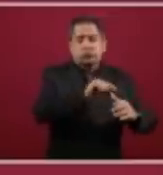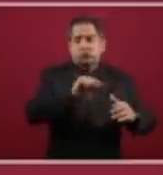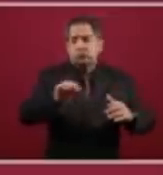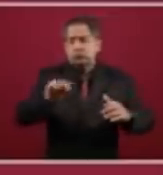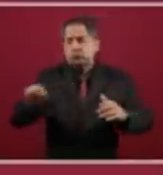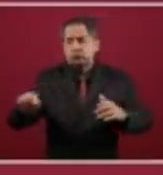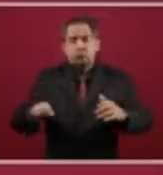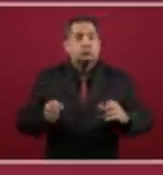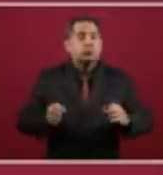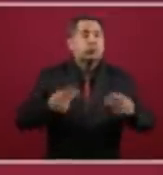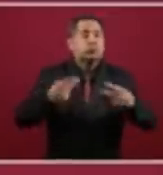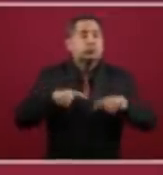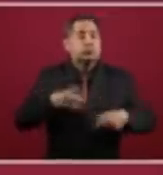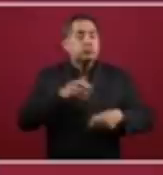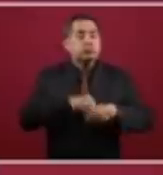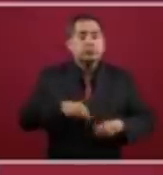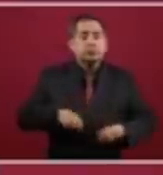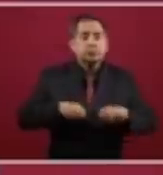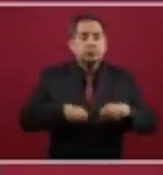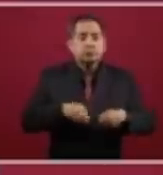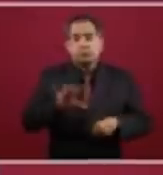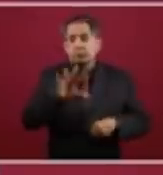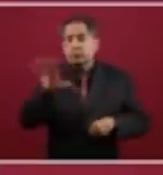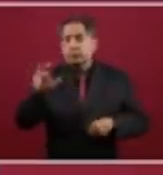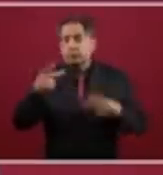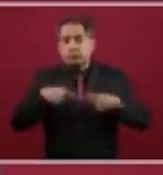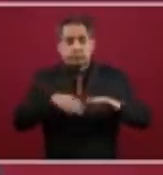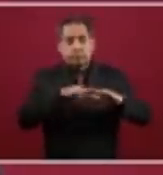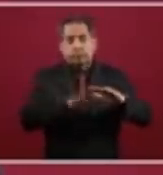menores de 500 habitantes.